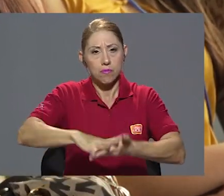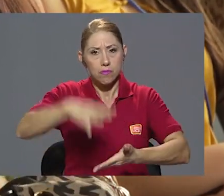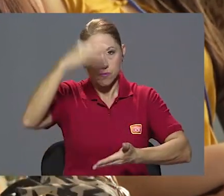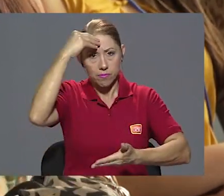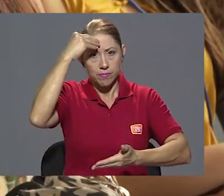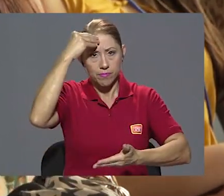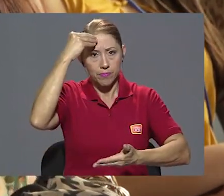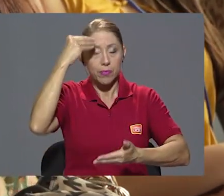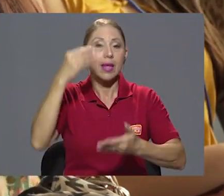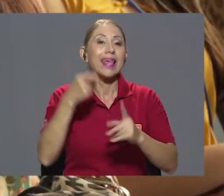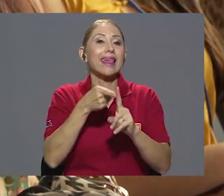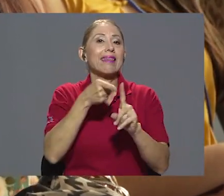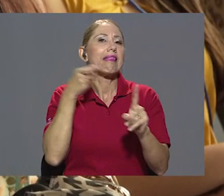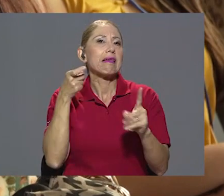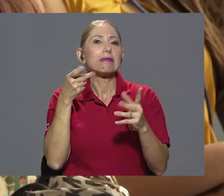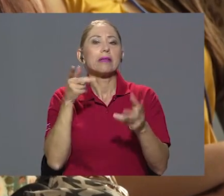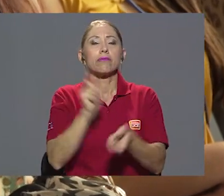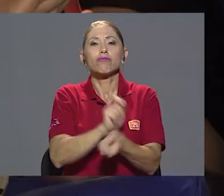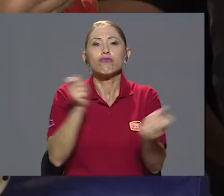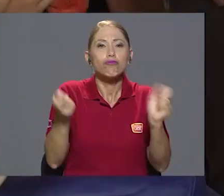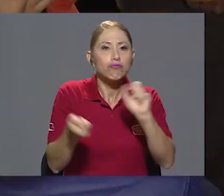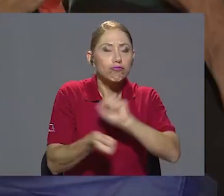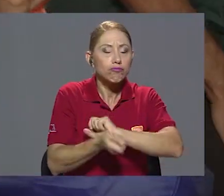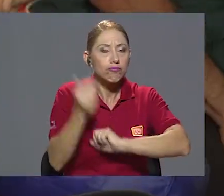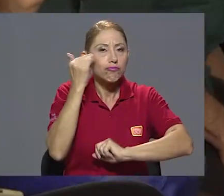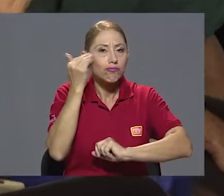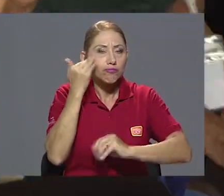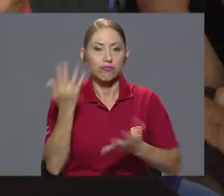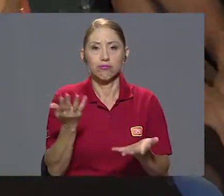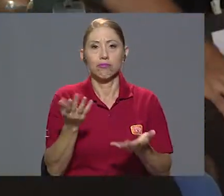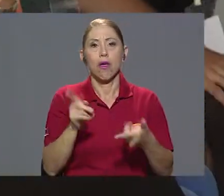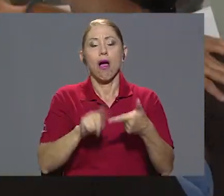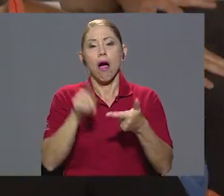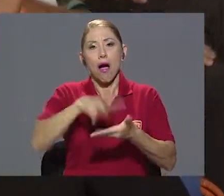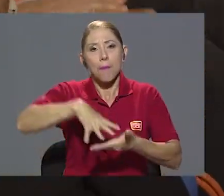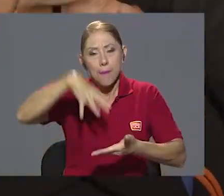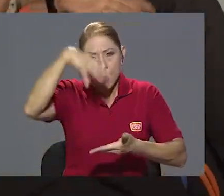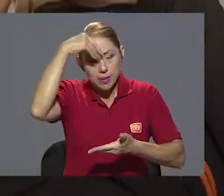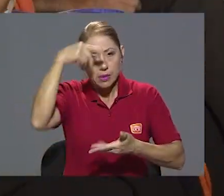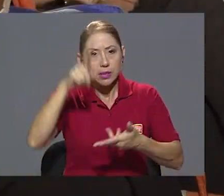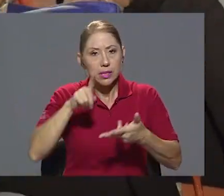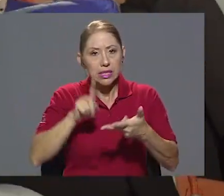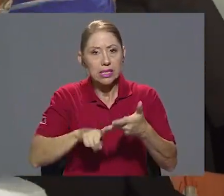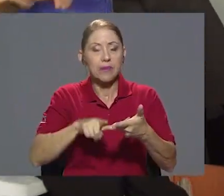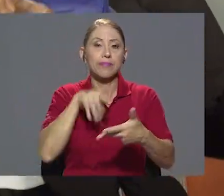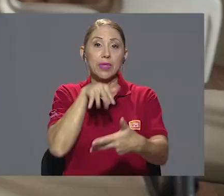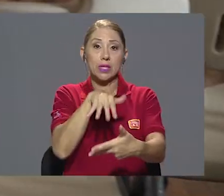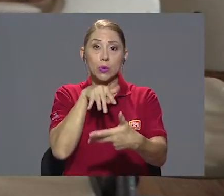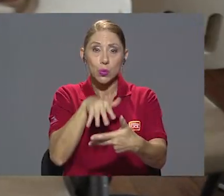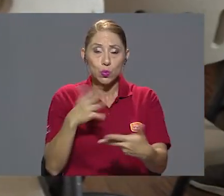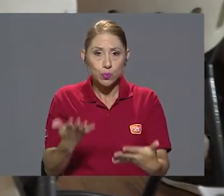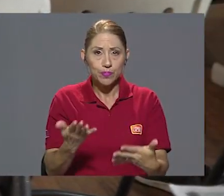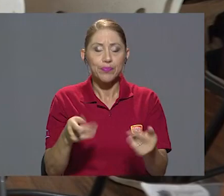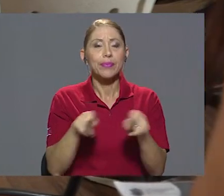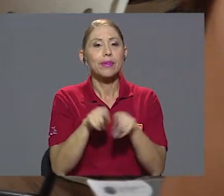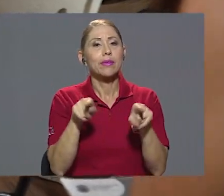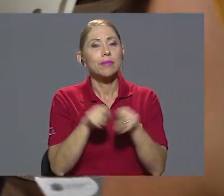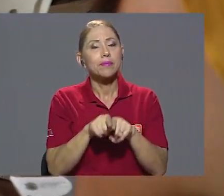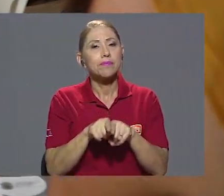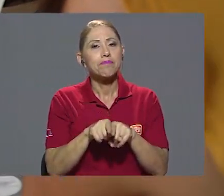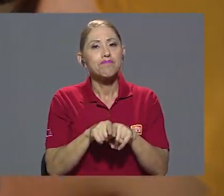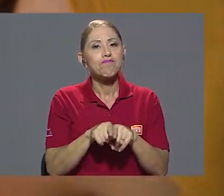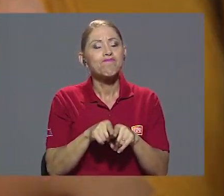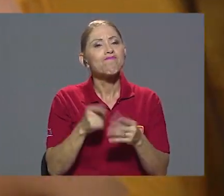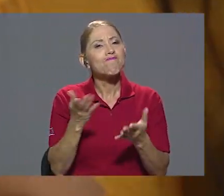de aprendizaje, desde la transformación del conocimiento, desde el aprendizaje como tal, desde el estudio como tal, y